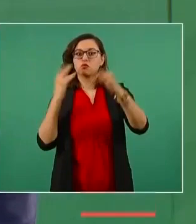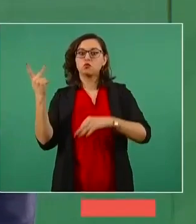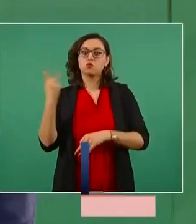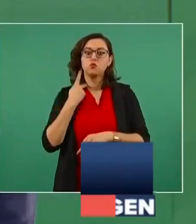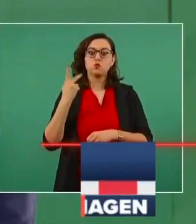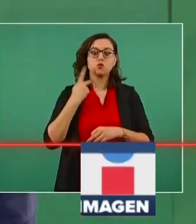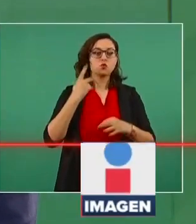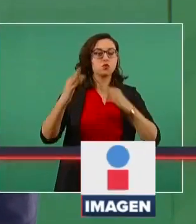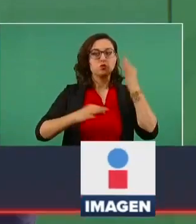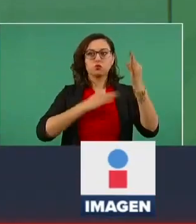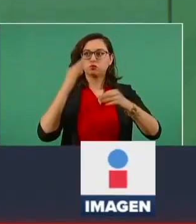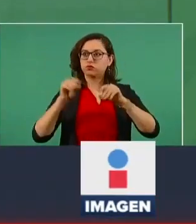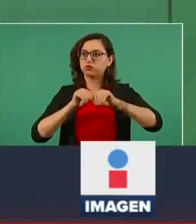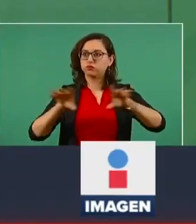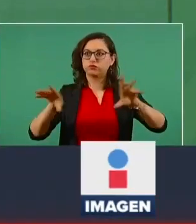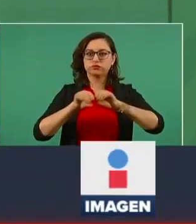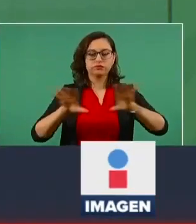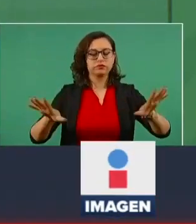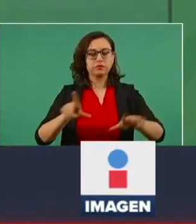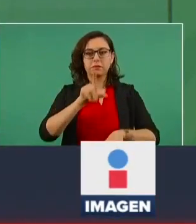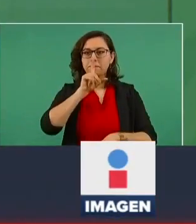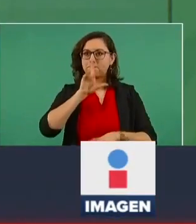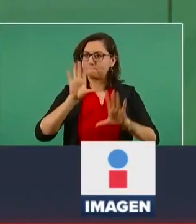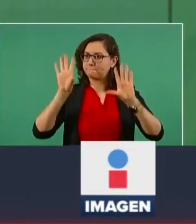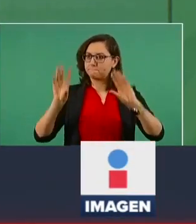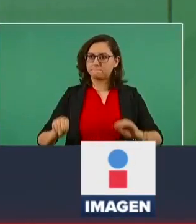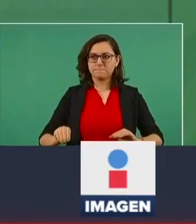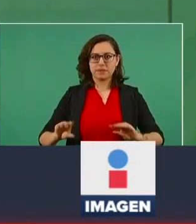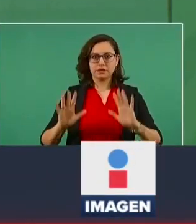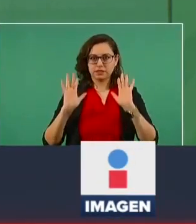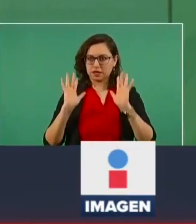estos tres días